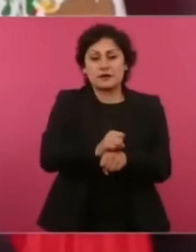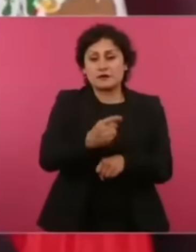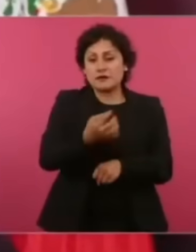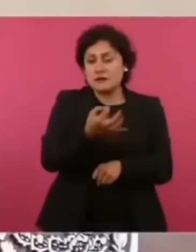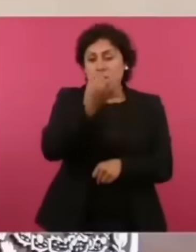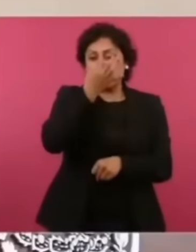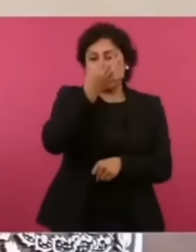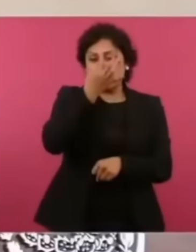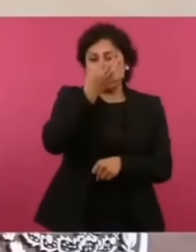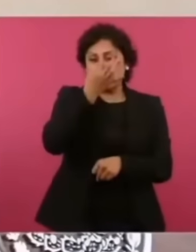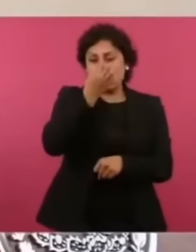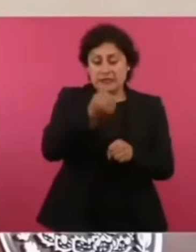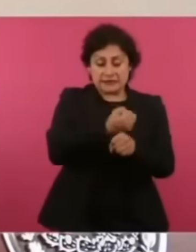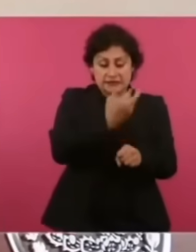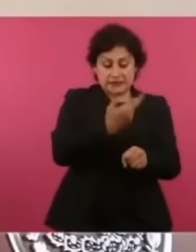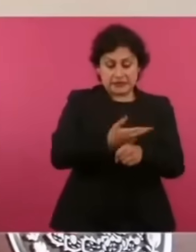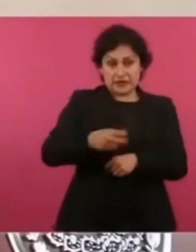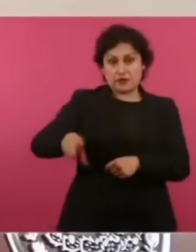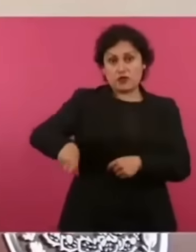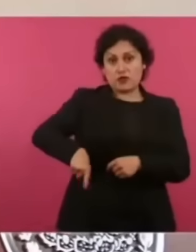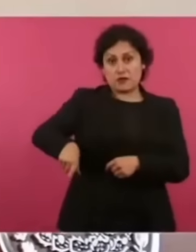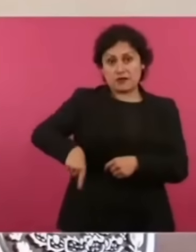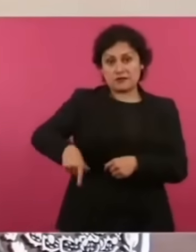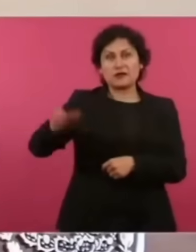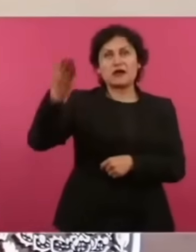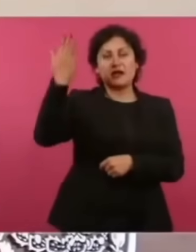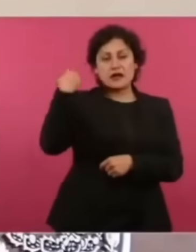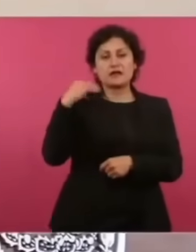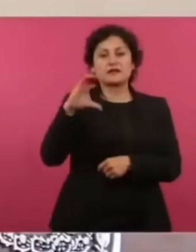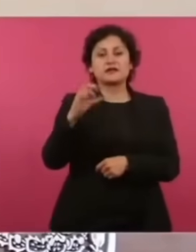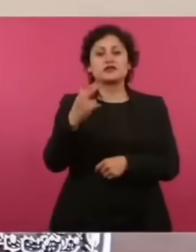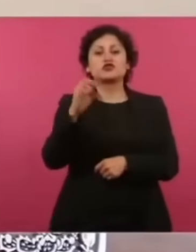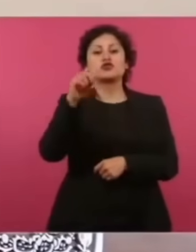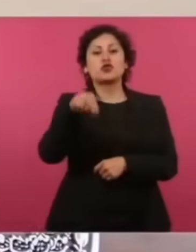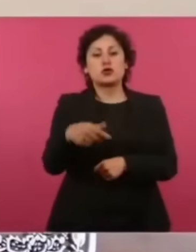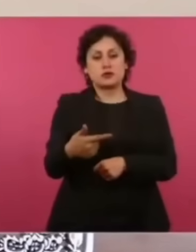el secretario de Gobernación de entonces, Chong, subió